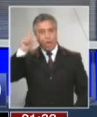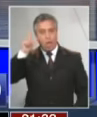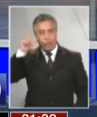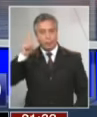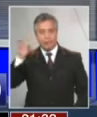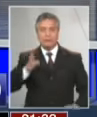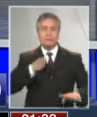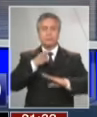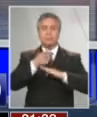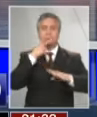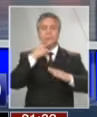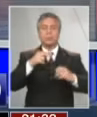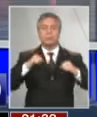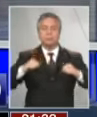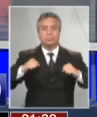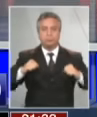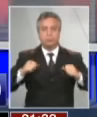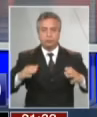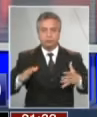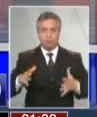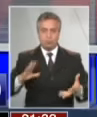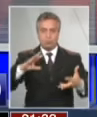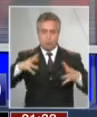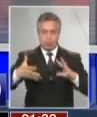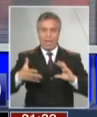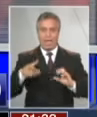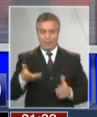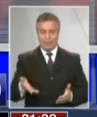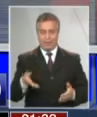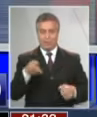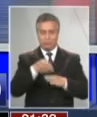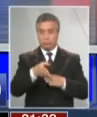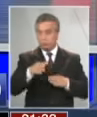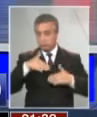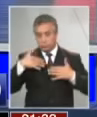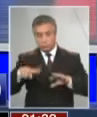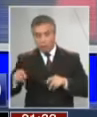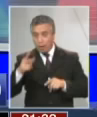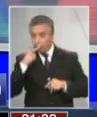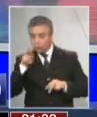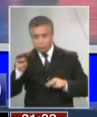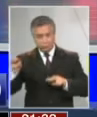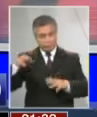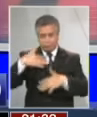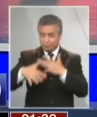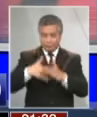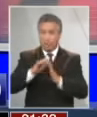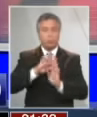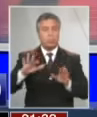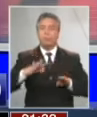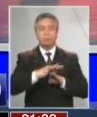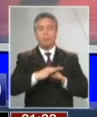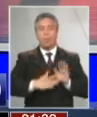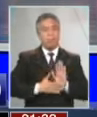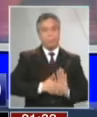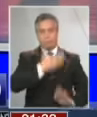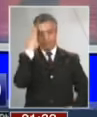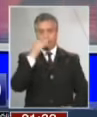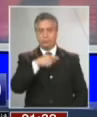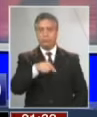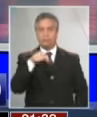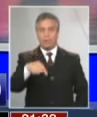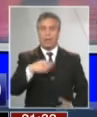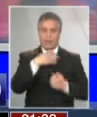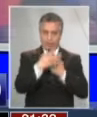se lo dijimos, viajó después del terremoto y después de haber visitado la zona. Nos acompaña en CNN Premio el diputado del Partido Comunista y representante más de la región de